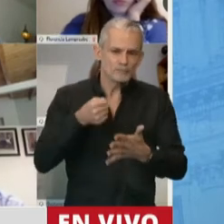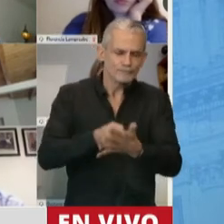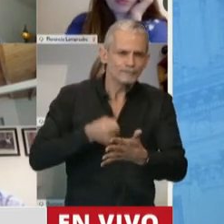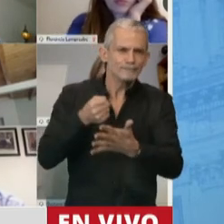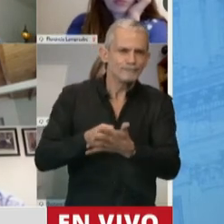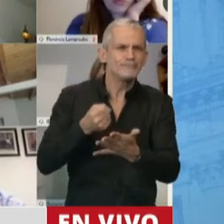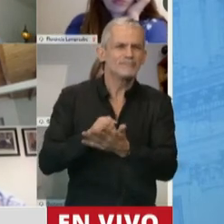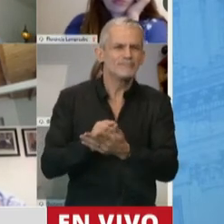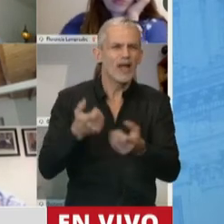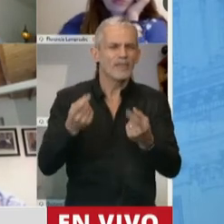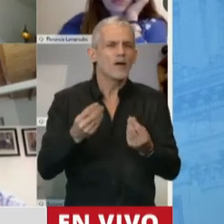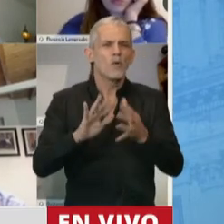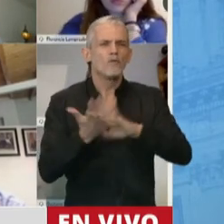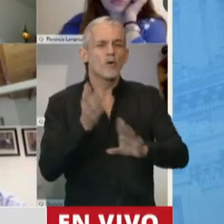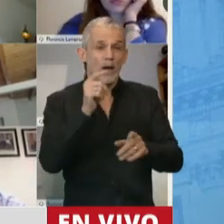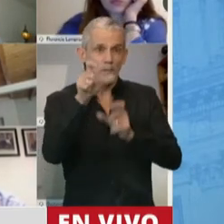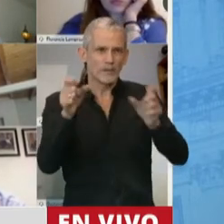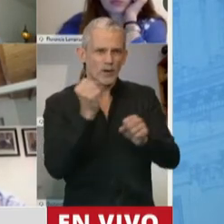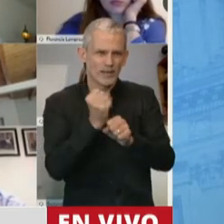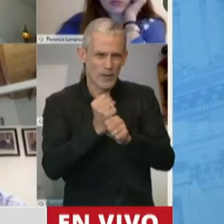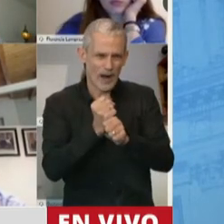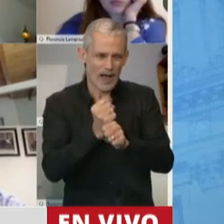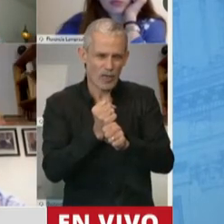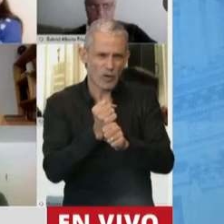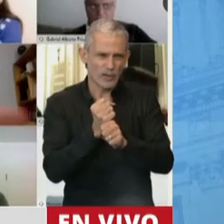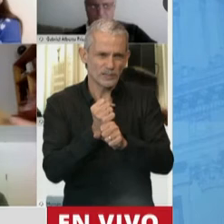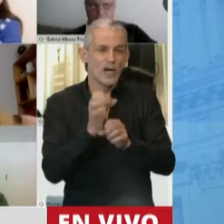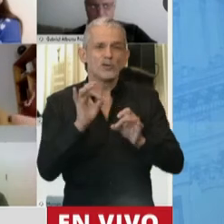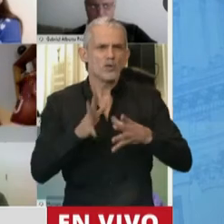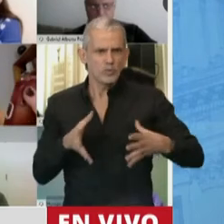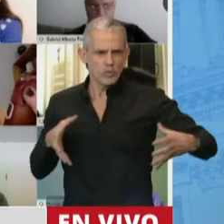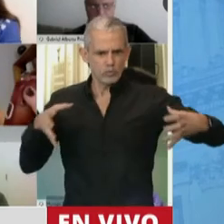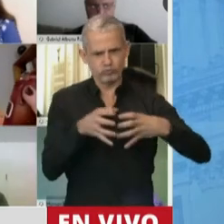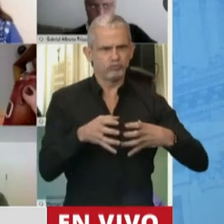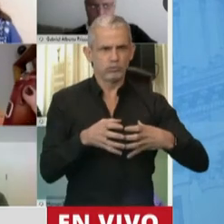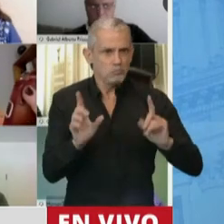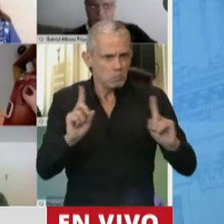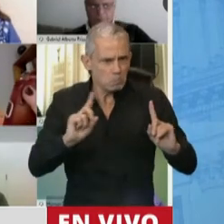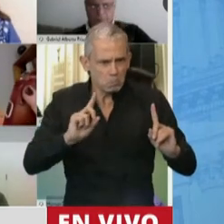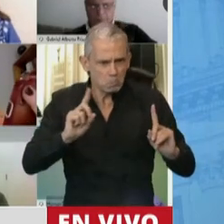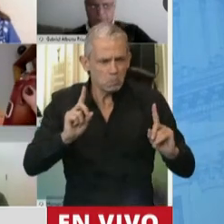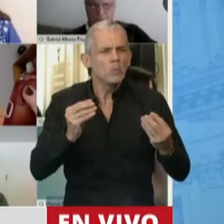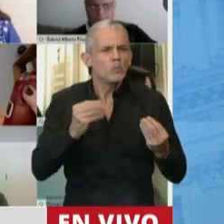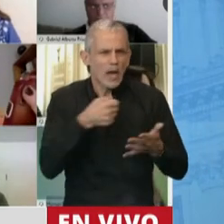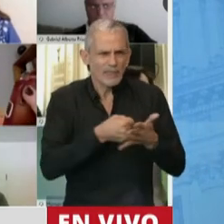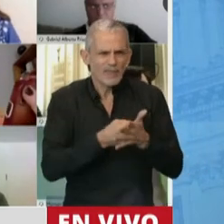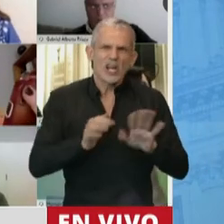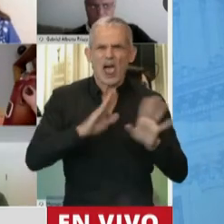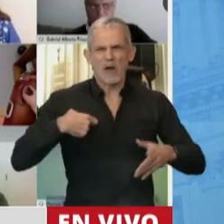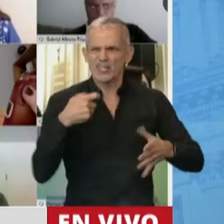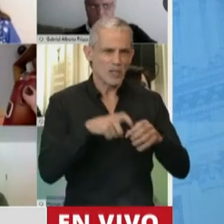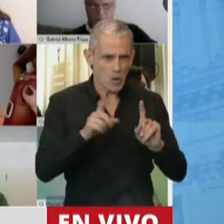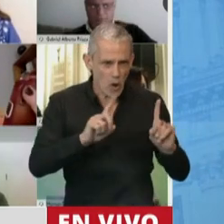fortalecer la posición de los trabajadores, no por una cuestión corporativa, sino por el hecho de que en la